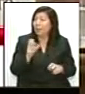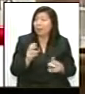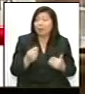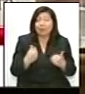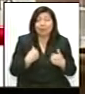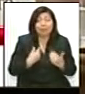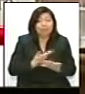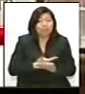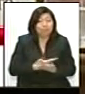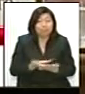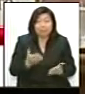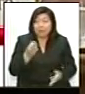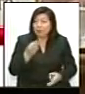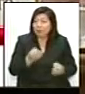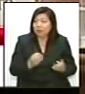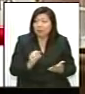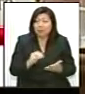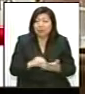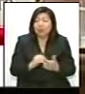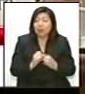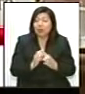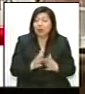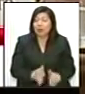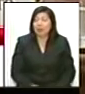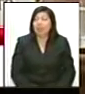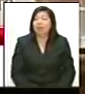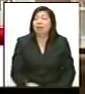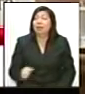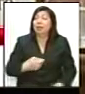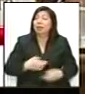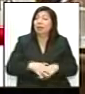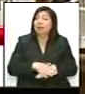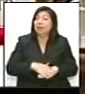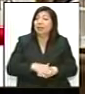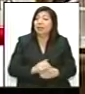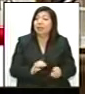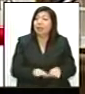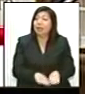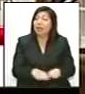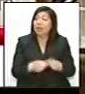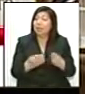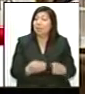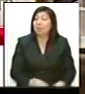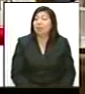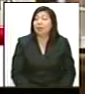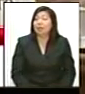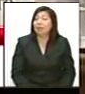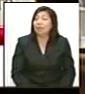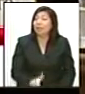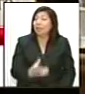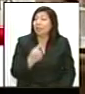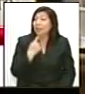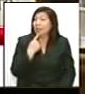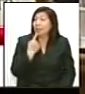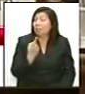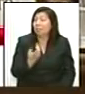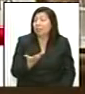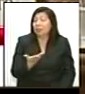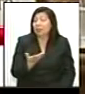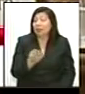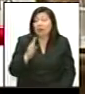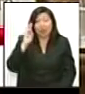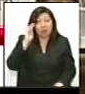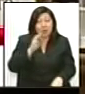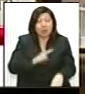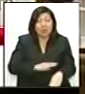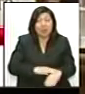tener ninguna sentencia ni una condenatoria ni un proceso administrativo abierto. Yo no quiero adelantarme cuál es el caso del coronel,